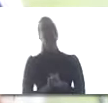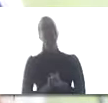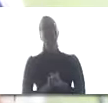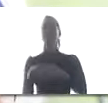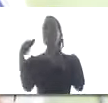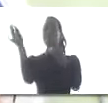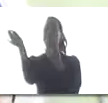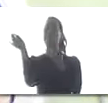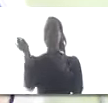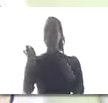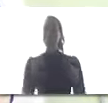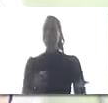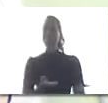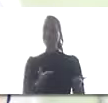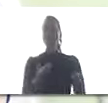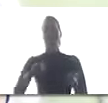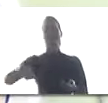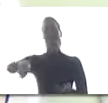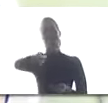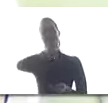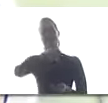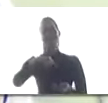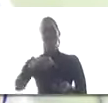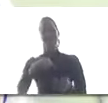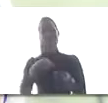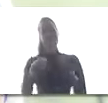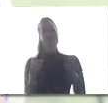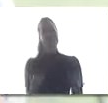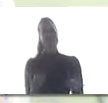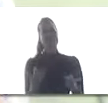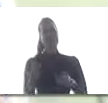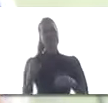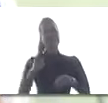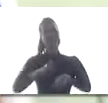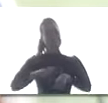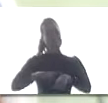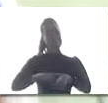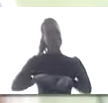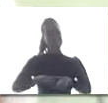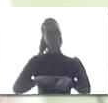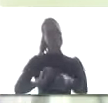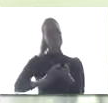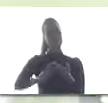Bienvenidos todos al tiempo de la restauración colectiva.